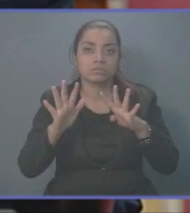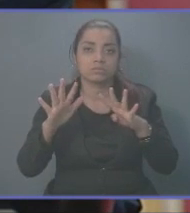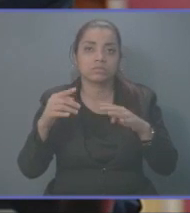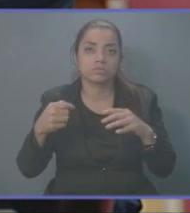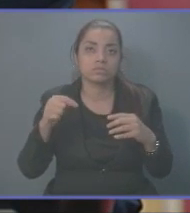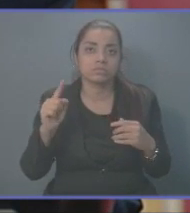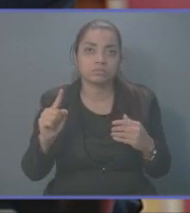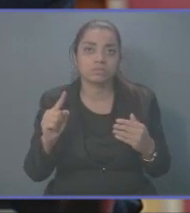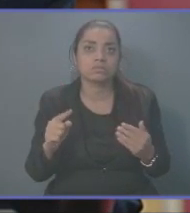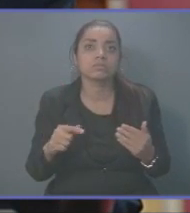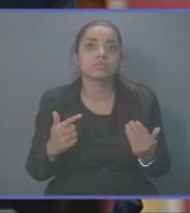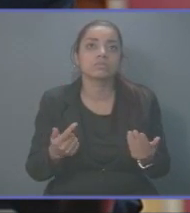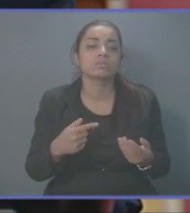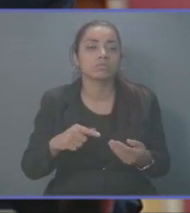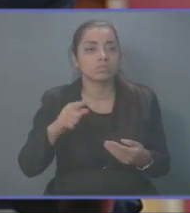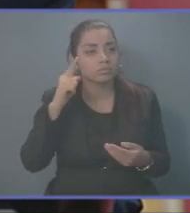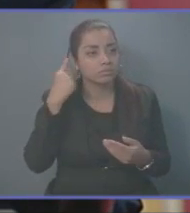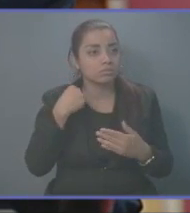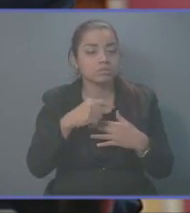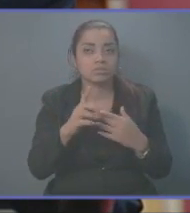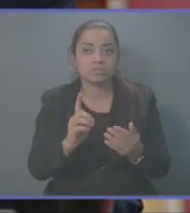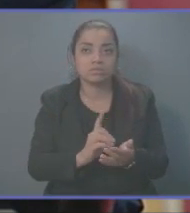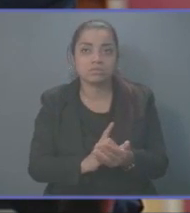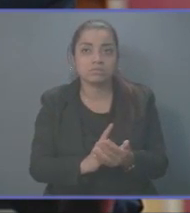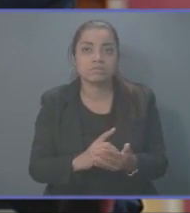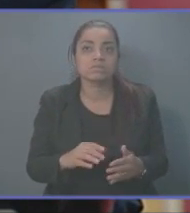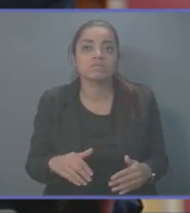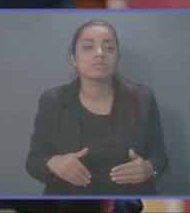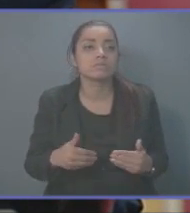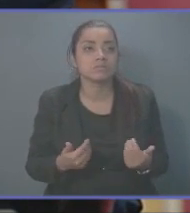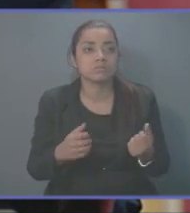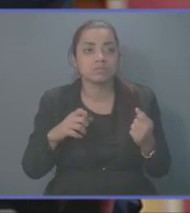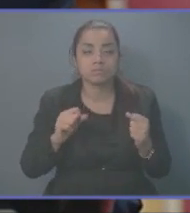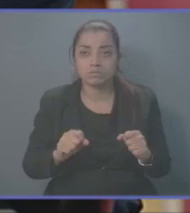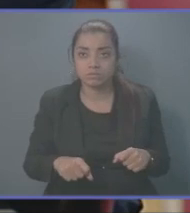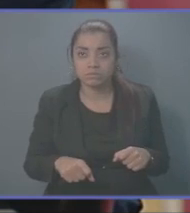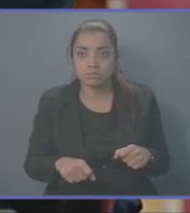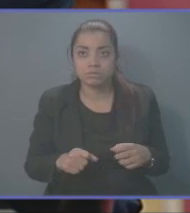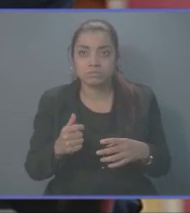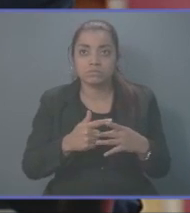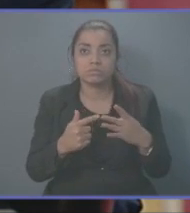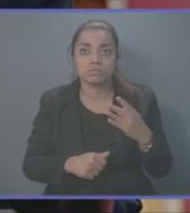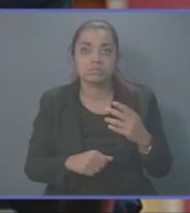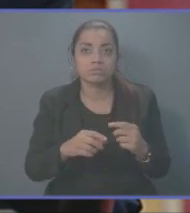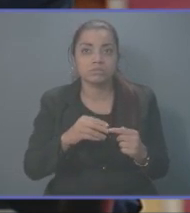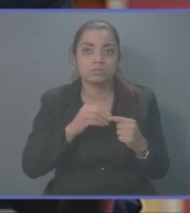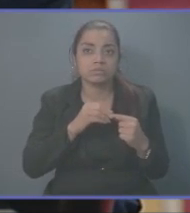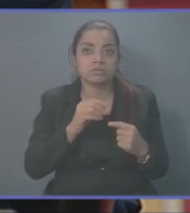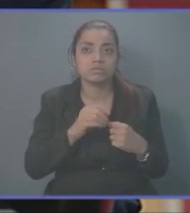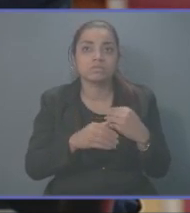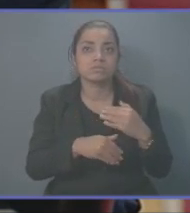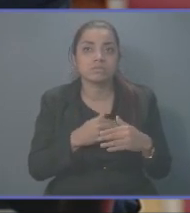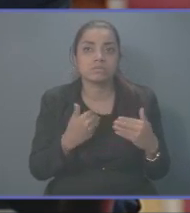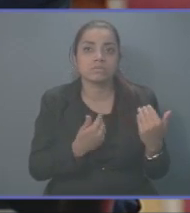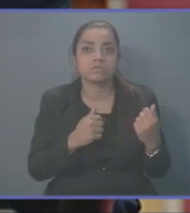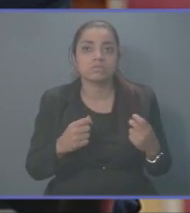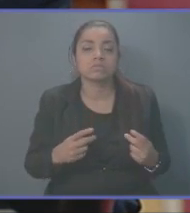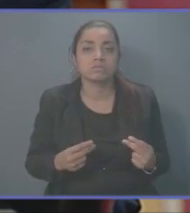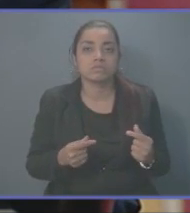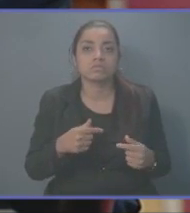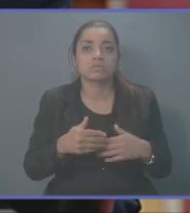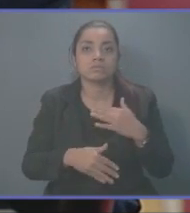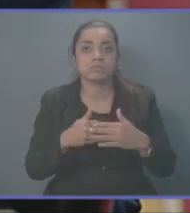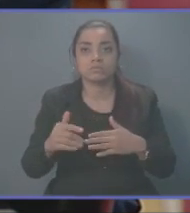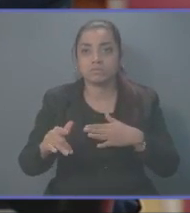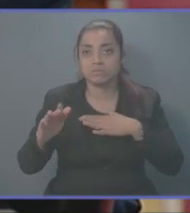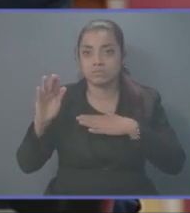1579-12-2019-1, que contiene iniciativa de varios diputados en el sentido se emita ley especial y transitoria que otorga facilidades para el